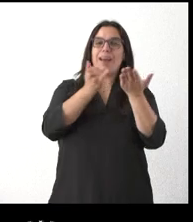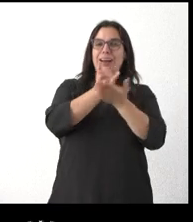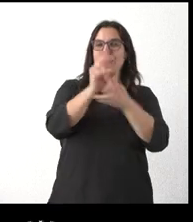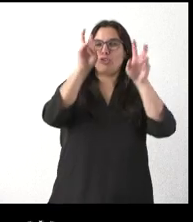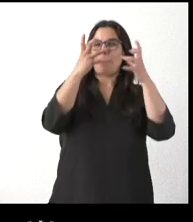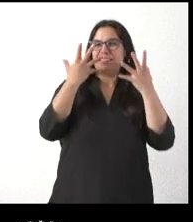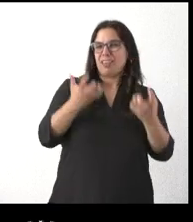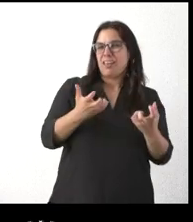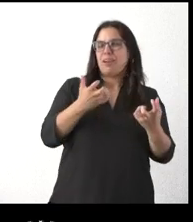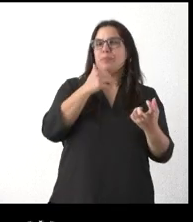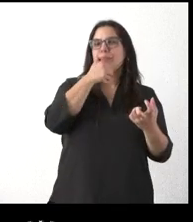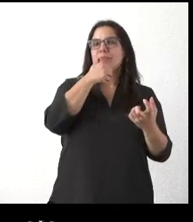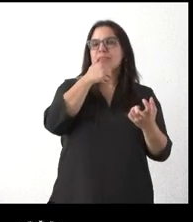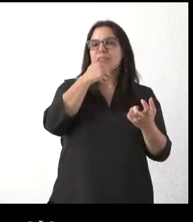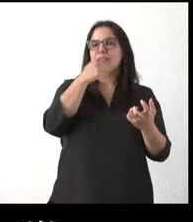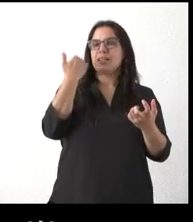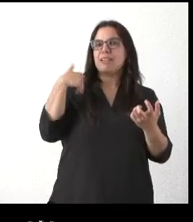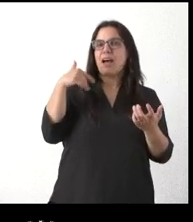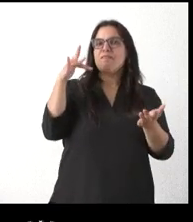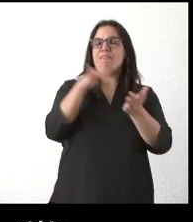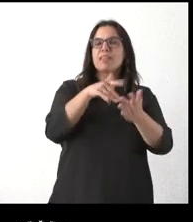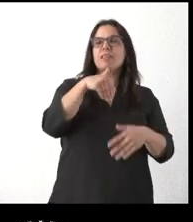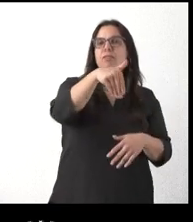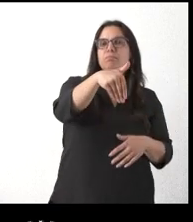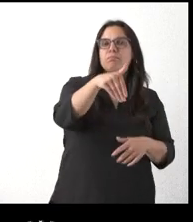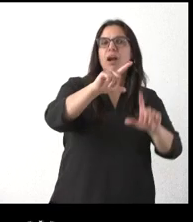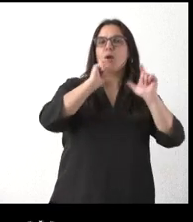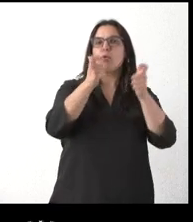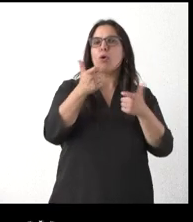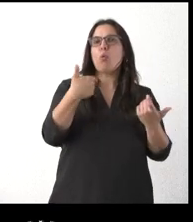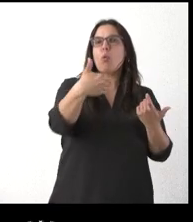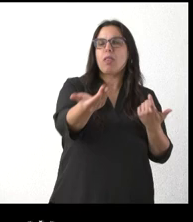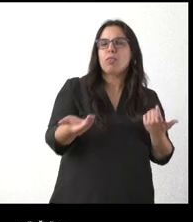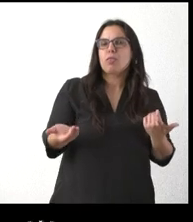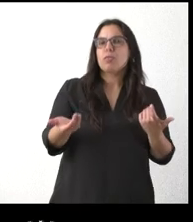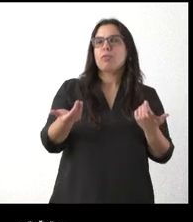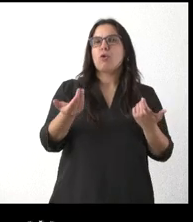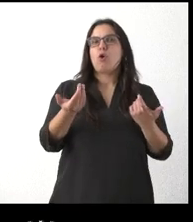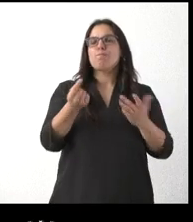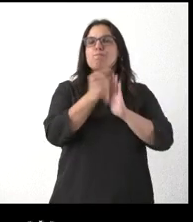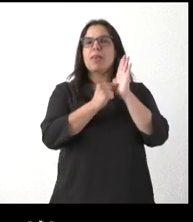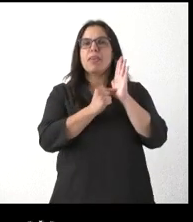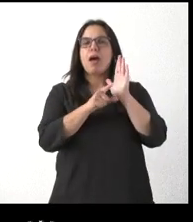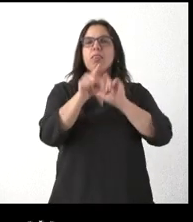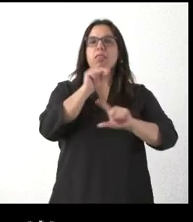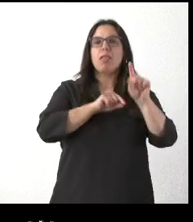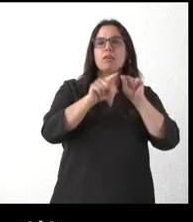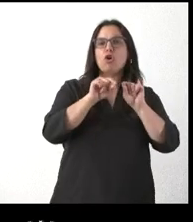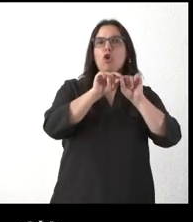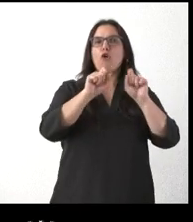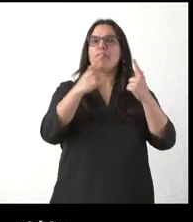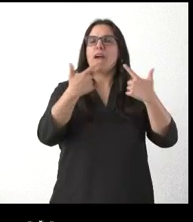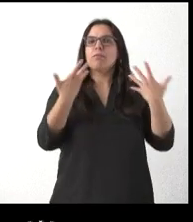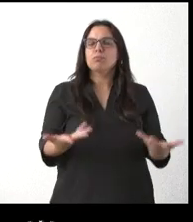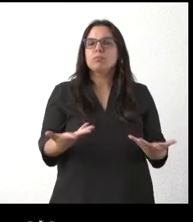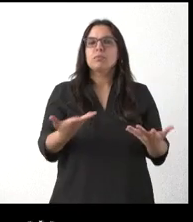sequía más o menos si tenemos ya alguna fecha de cuando se va a reunir y Qué medidas se van a tomar definitivamente si